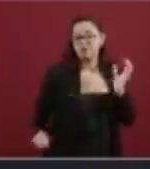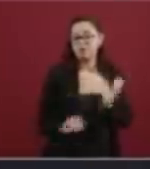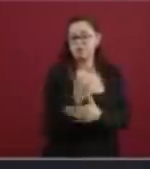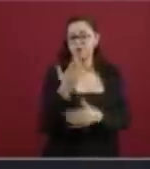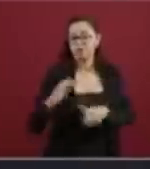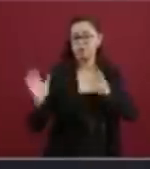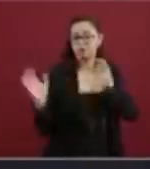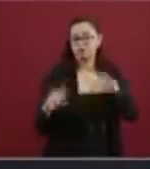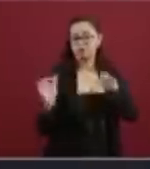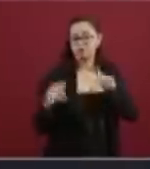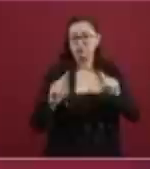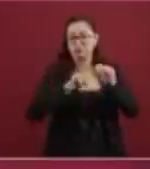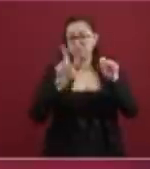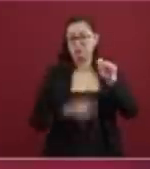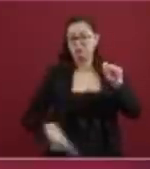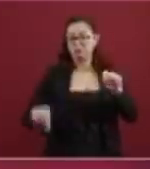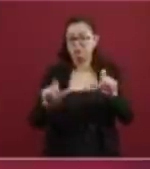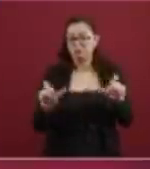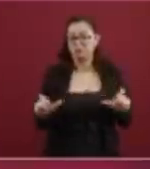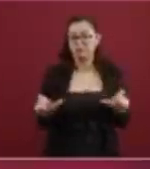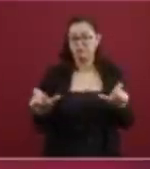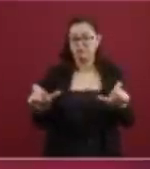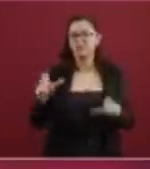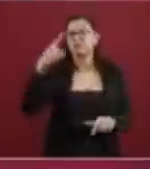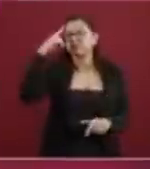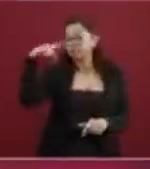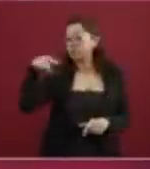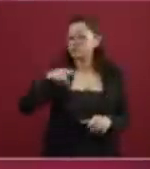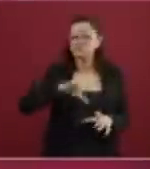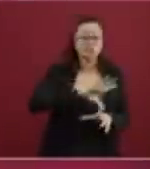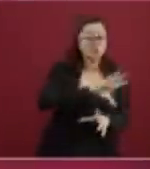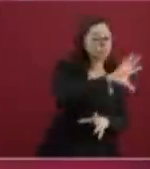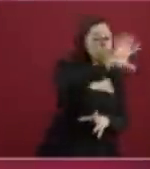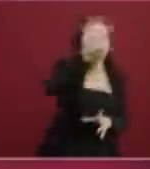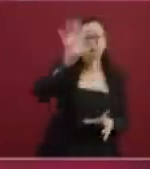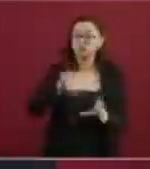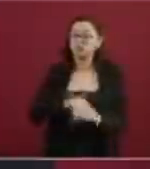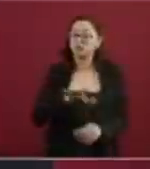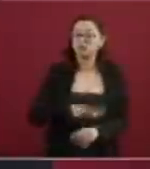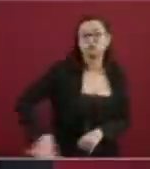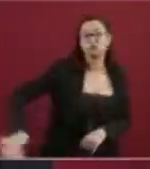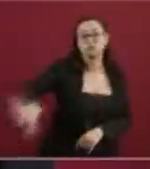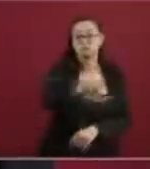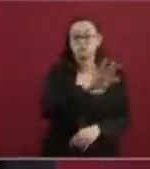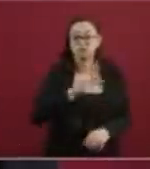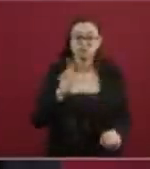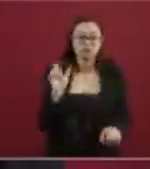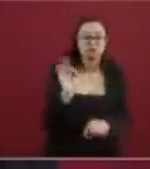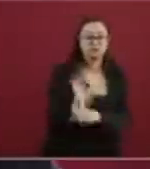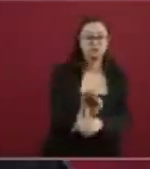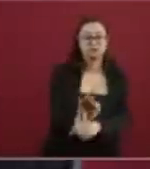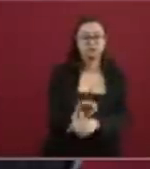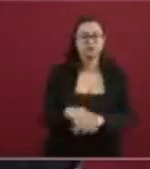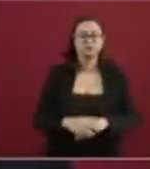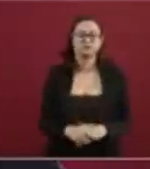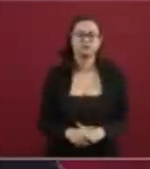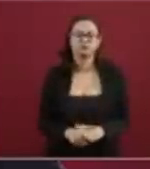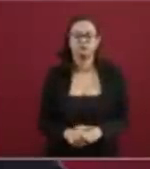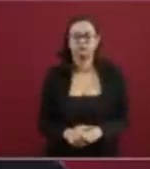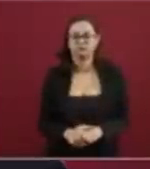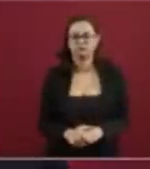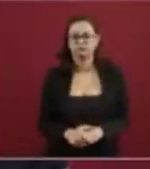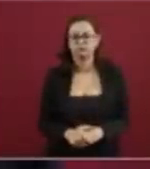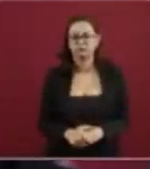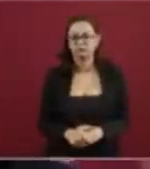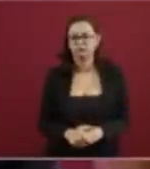para la Guardia Nacional, precisamente para tener más protección. Entonces, el tiempo que sea